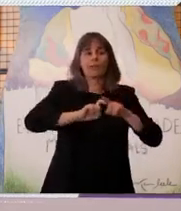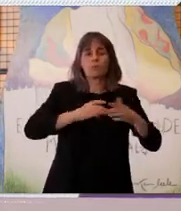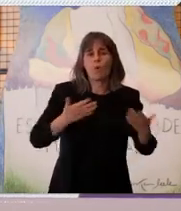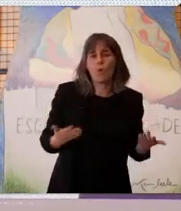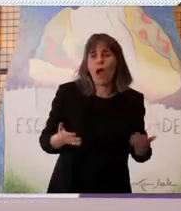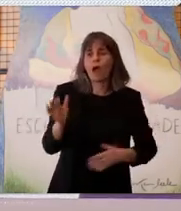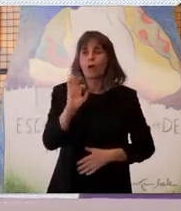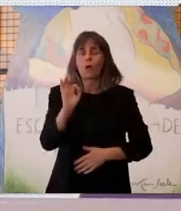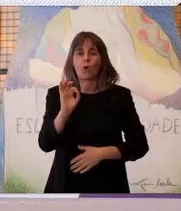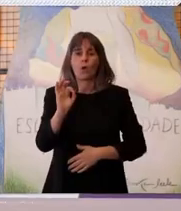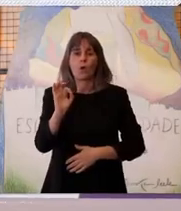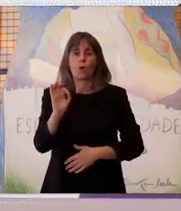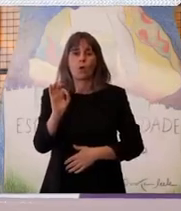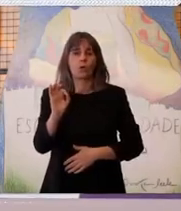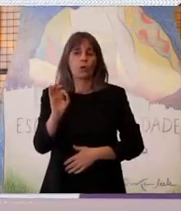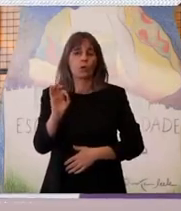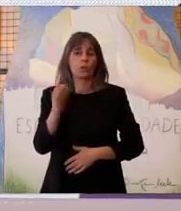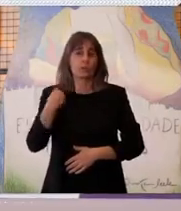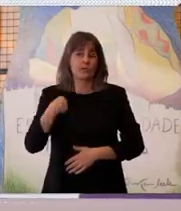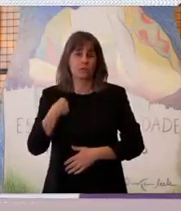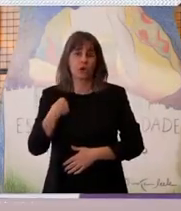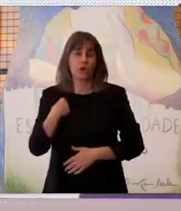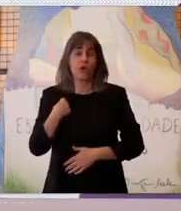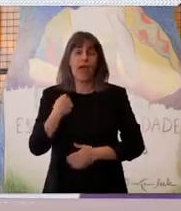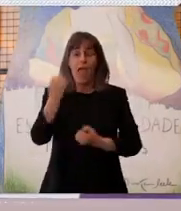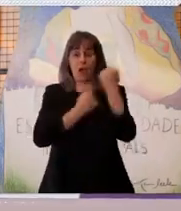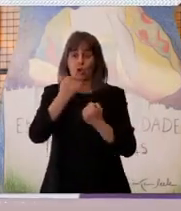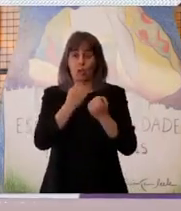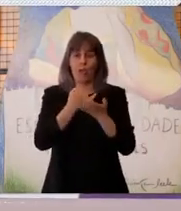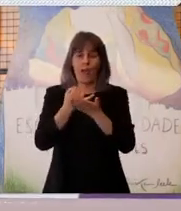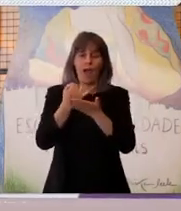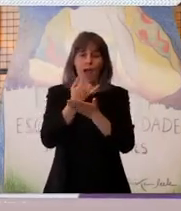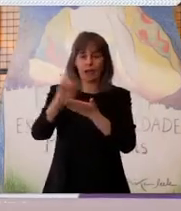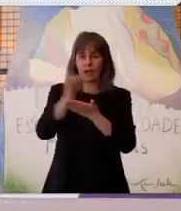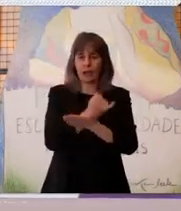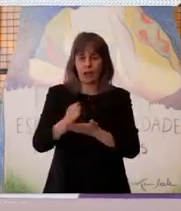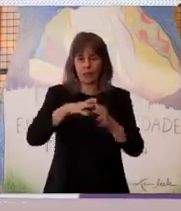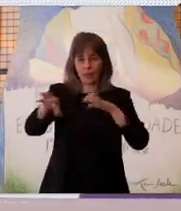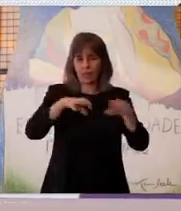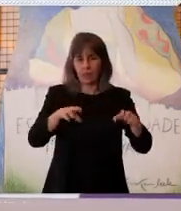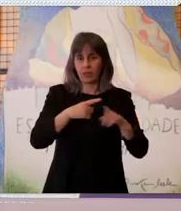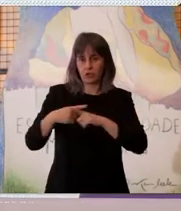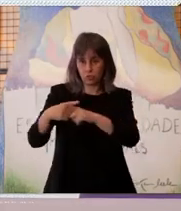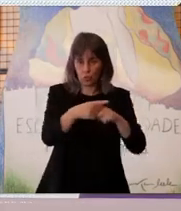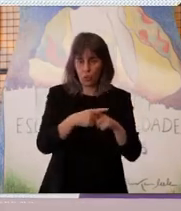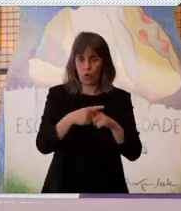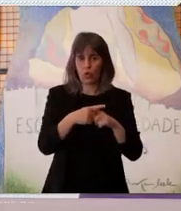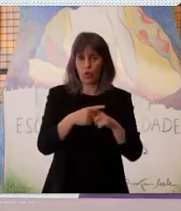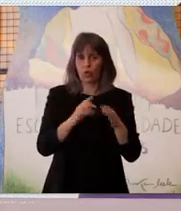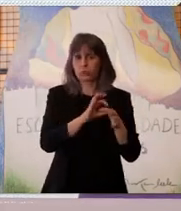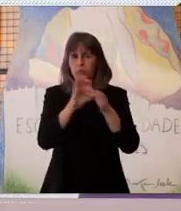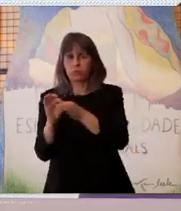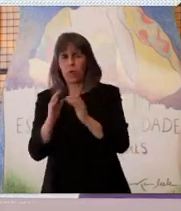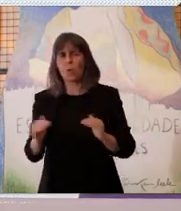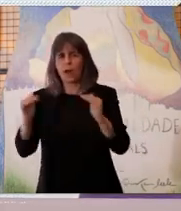principio tiene que ver la redistribución económica con la igualdad y para las mujeres obviamente también yo creo que